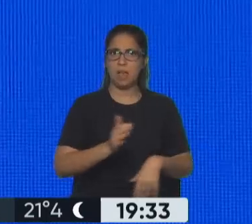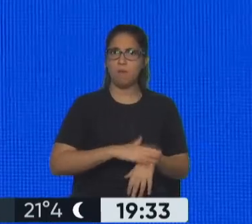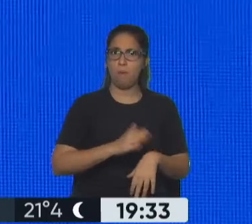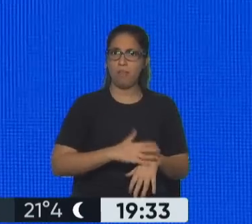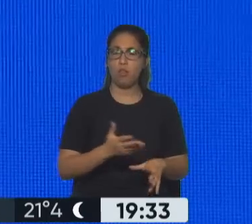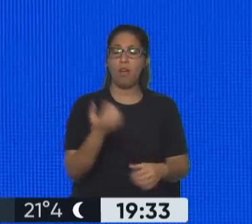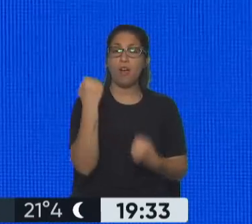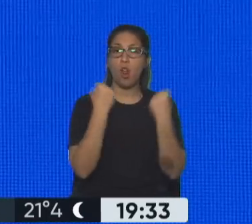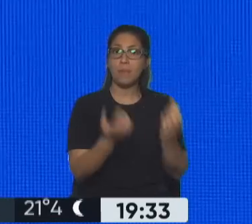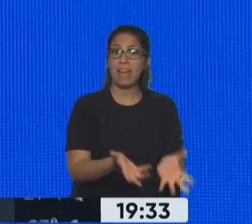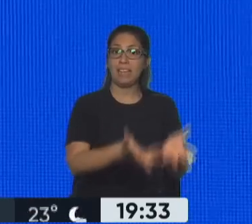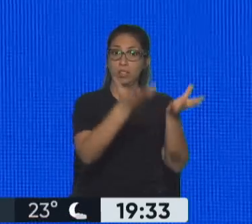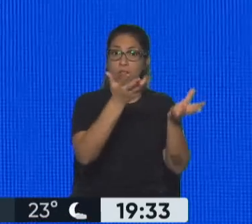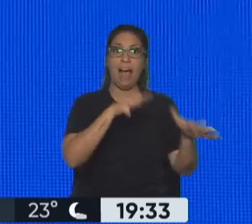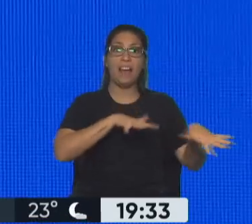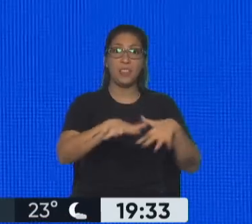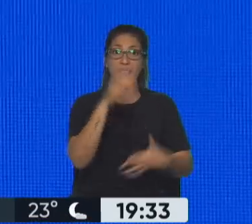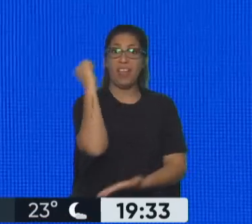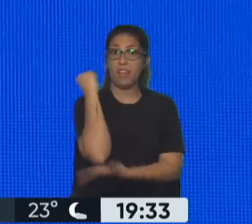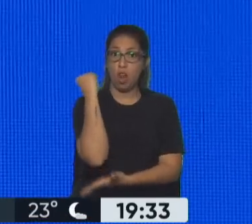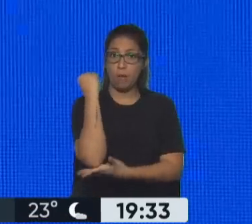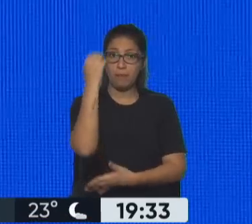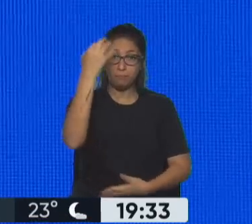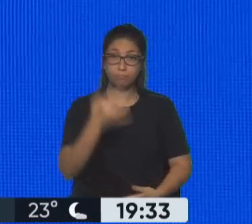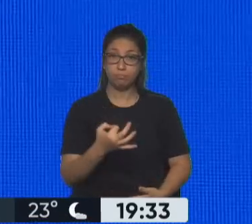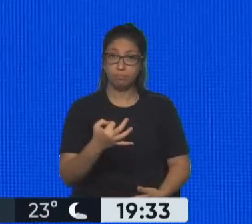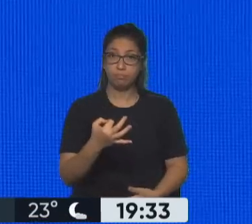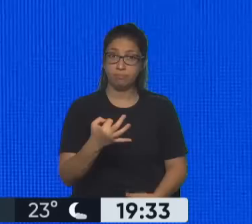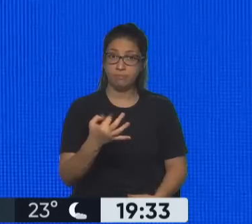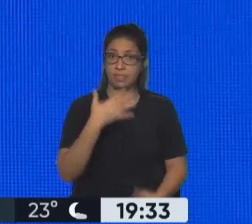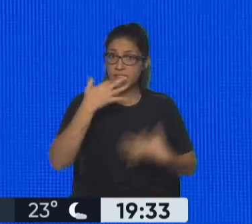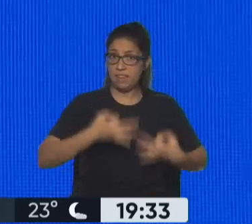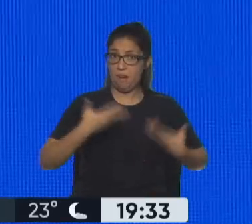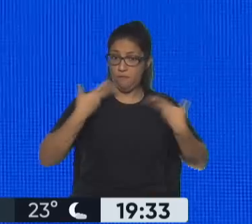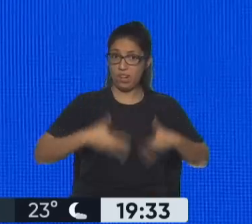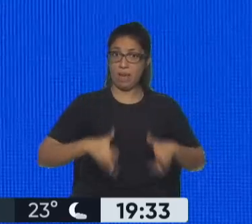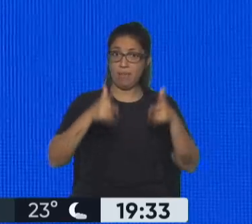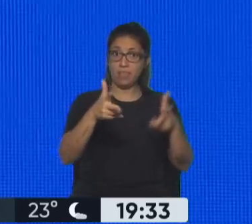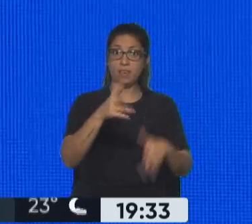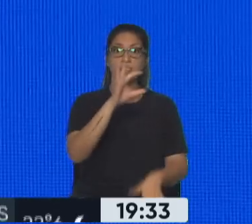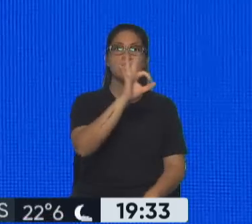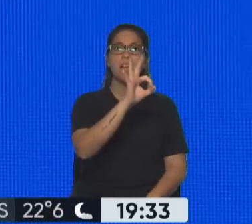crecimiento económico. Es más, la actividad económica, a fuerza de ser sincero, fue un